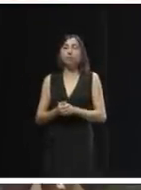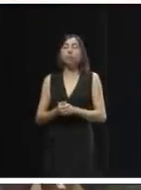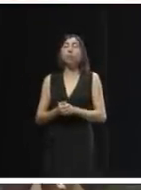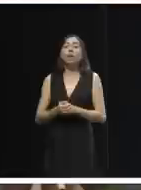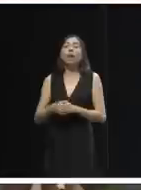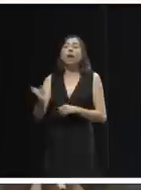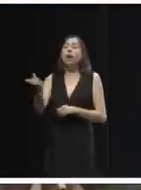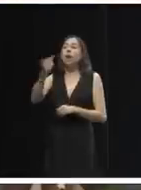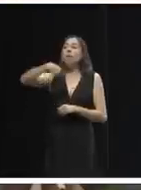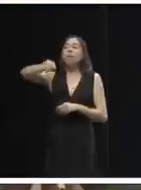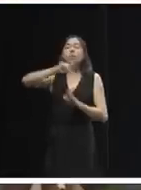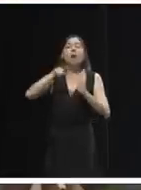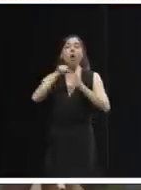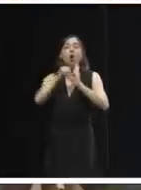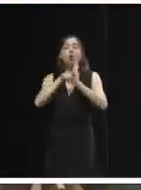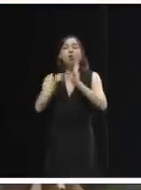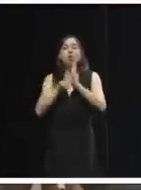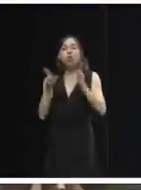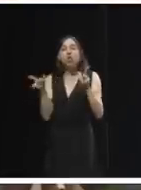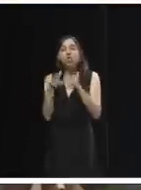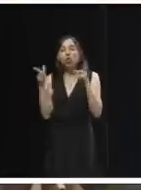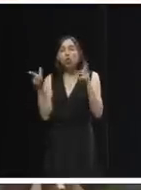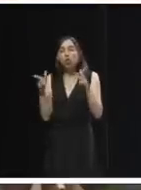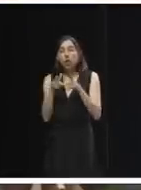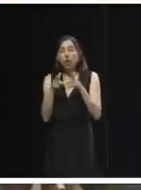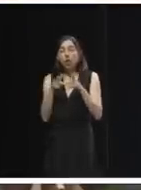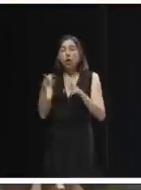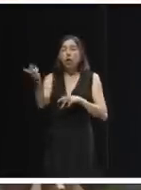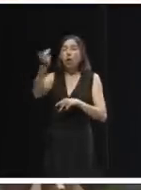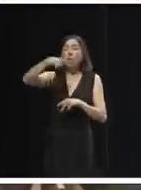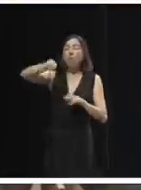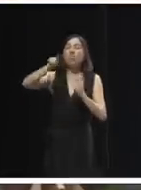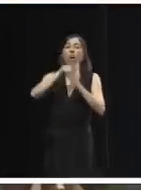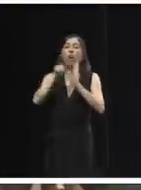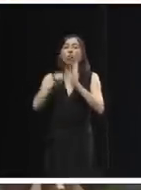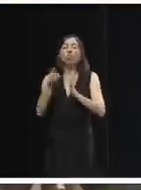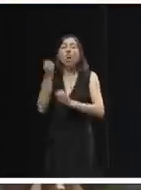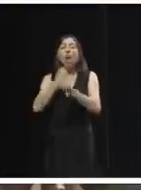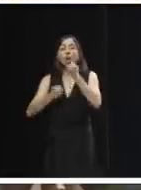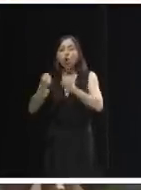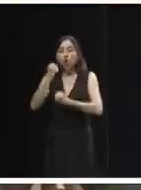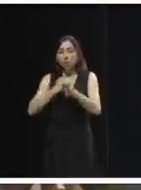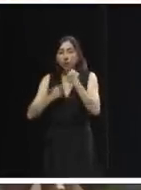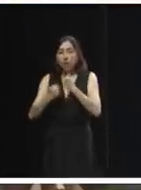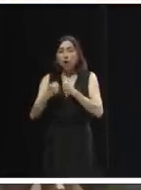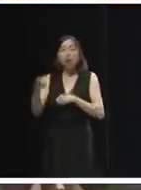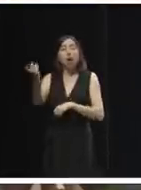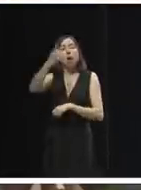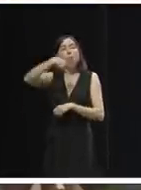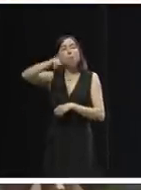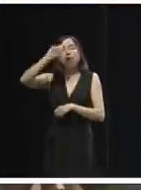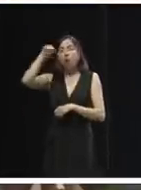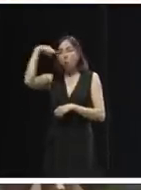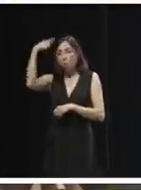Vuestras condiciones sociales, vuestras condiciones económicas, vuestra